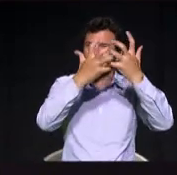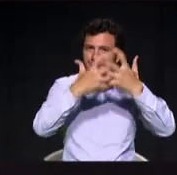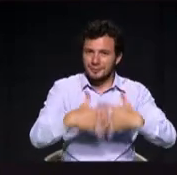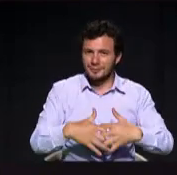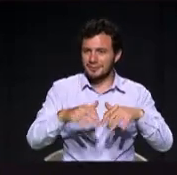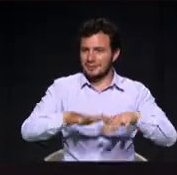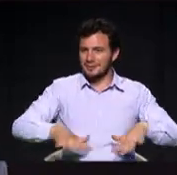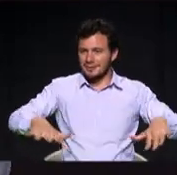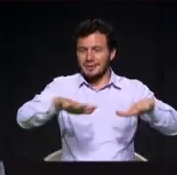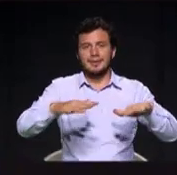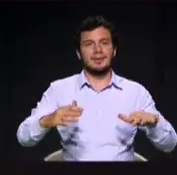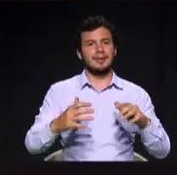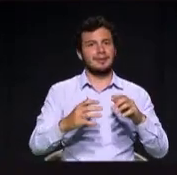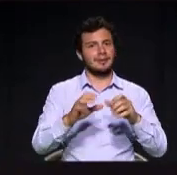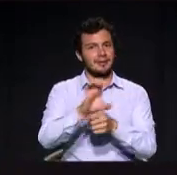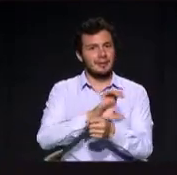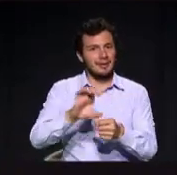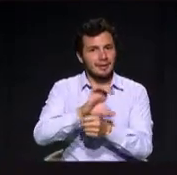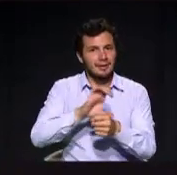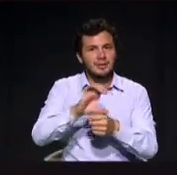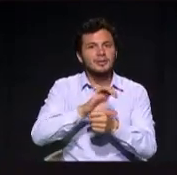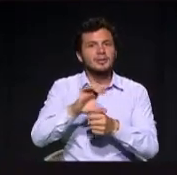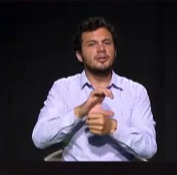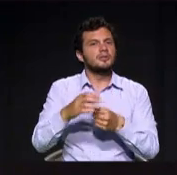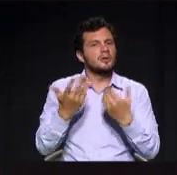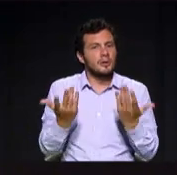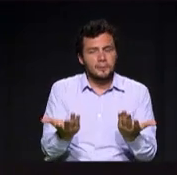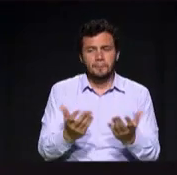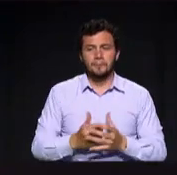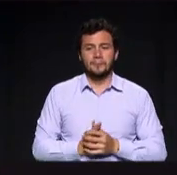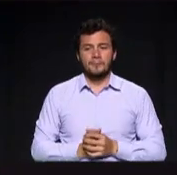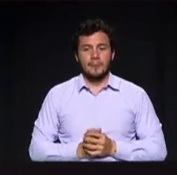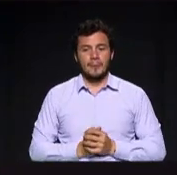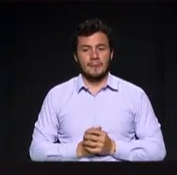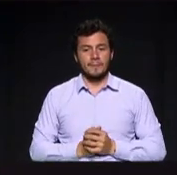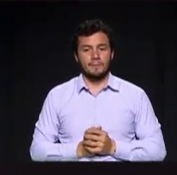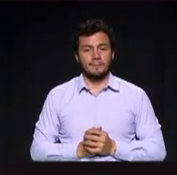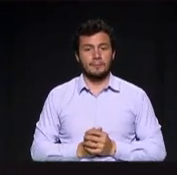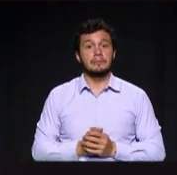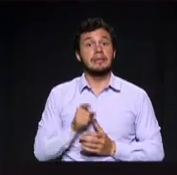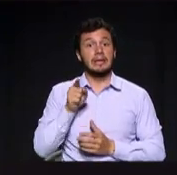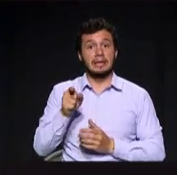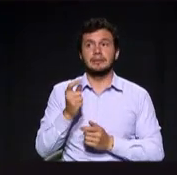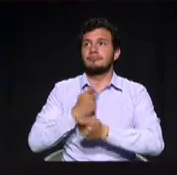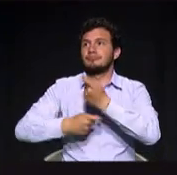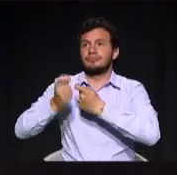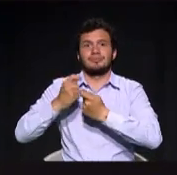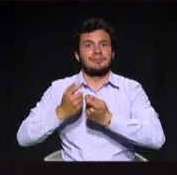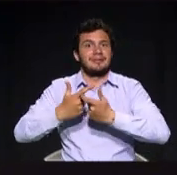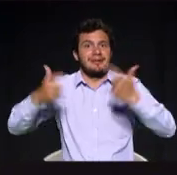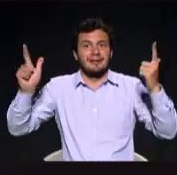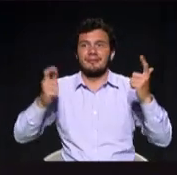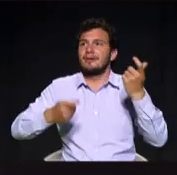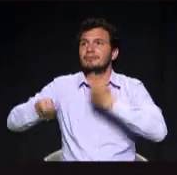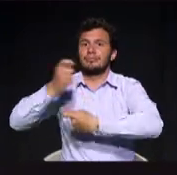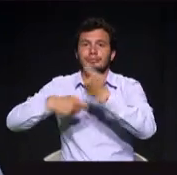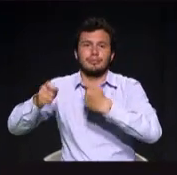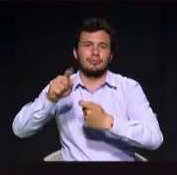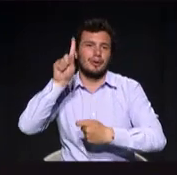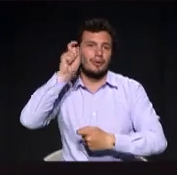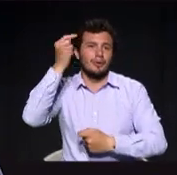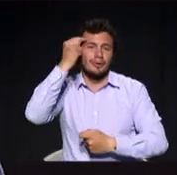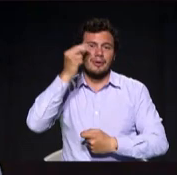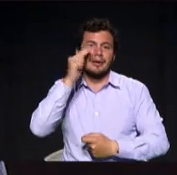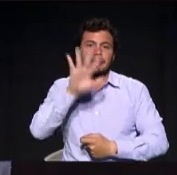y la industria nacional defendiendo de la frente a las agresiones que ha llevado este libre comercio que ha impulsado el gobierno nacional